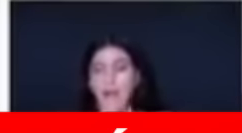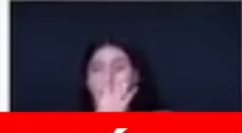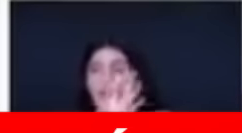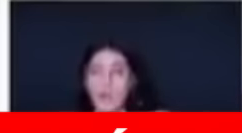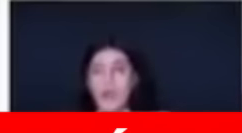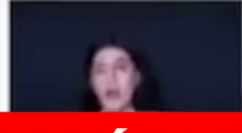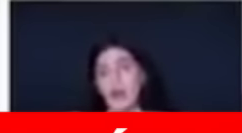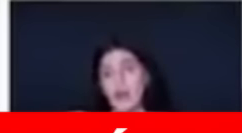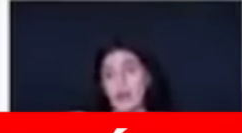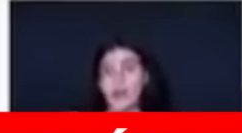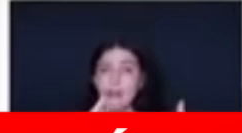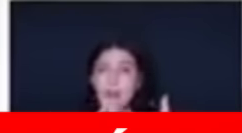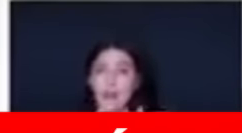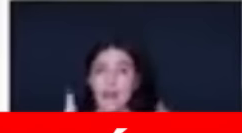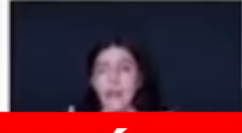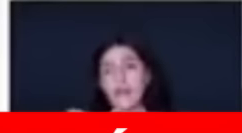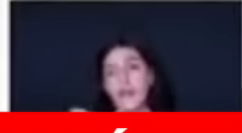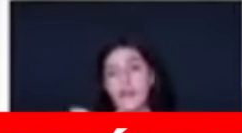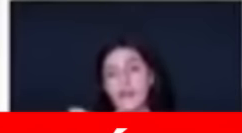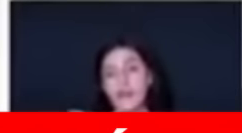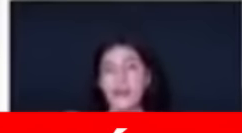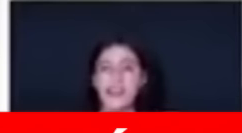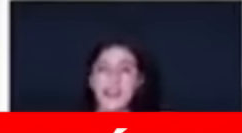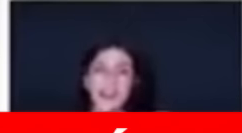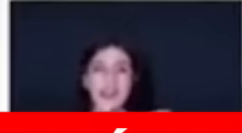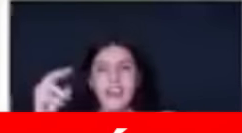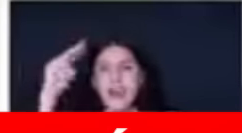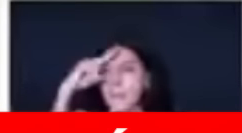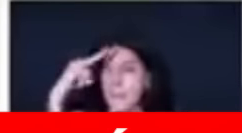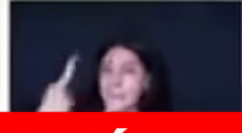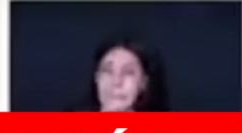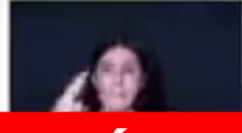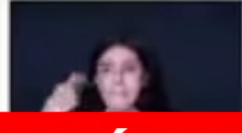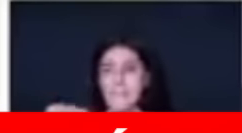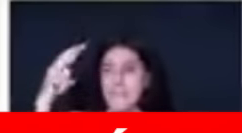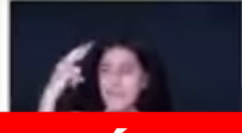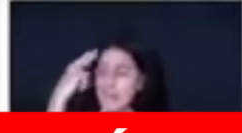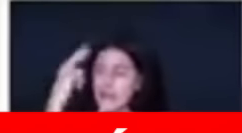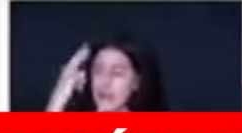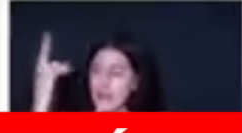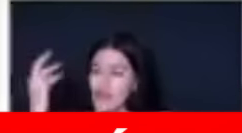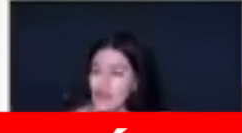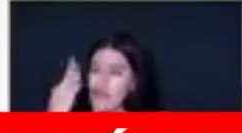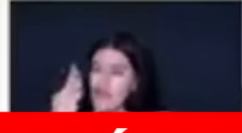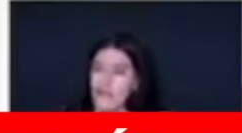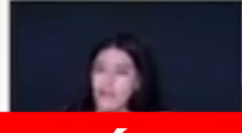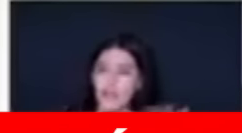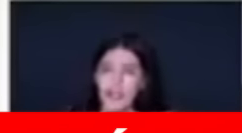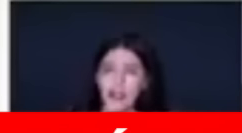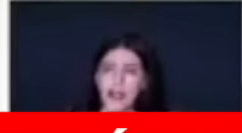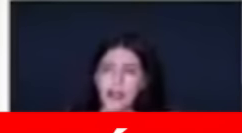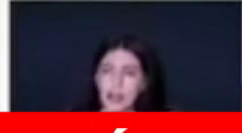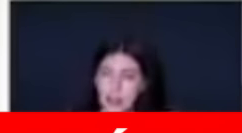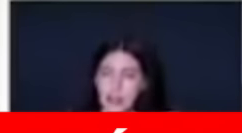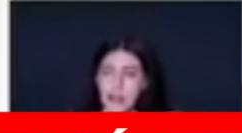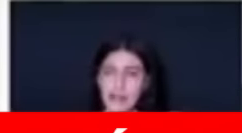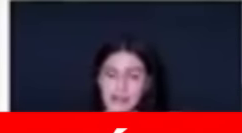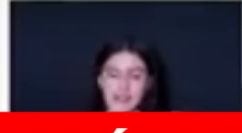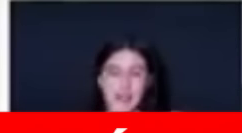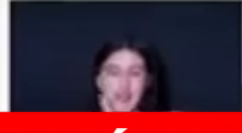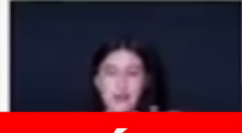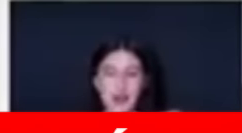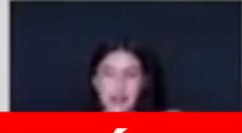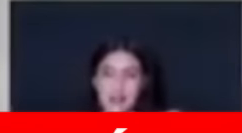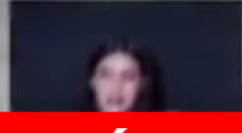4T, narcogobierno. Y México recordará que el final de este régimen